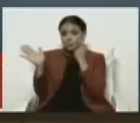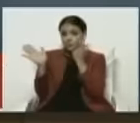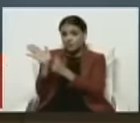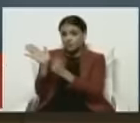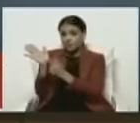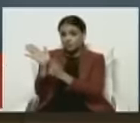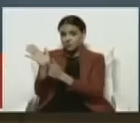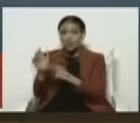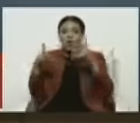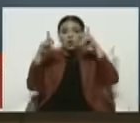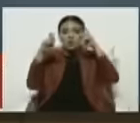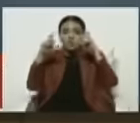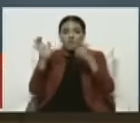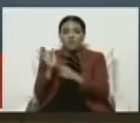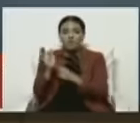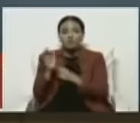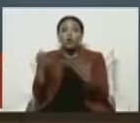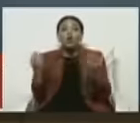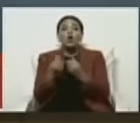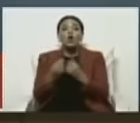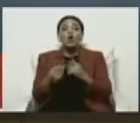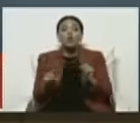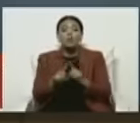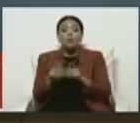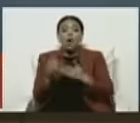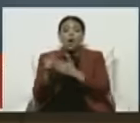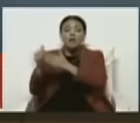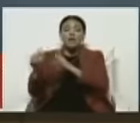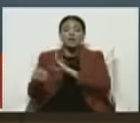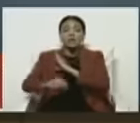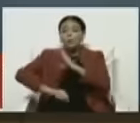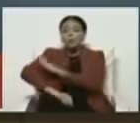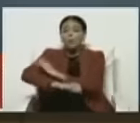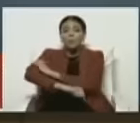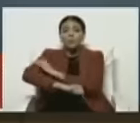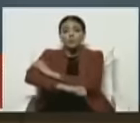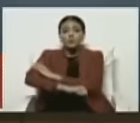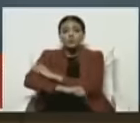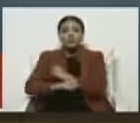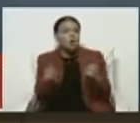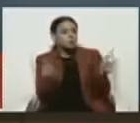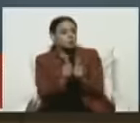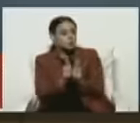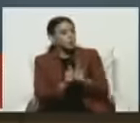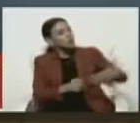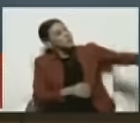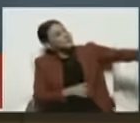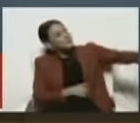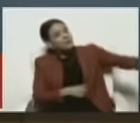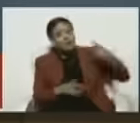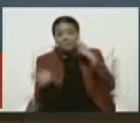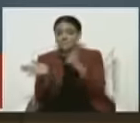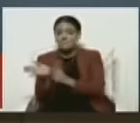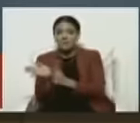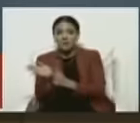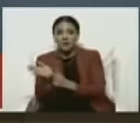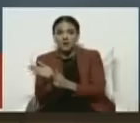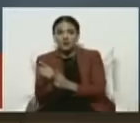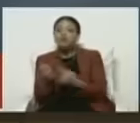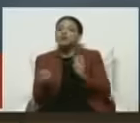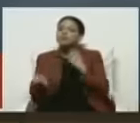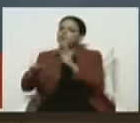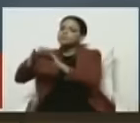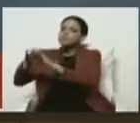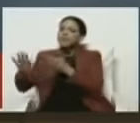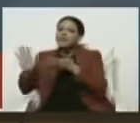con líderes de oposición venezolana muy conocidos. Entre otras cosas, le solicitaron a cambio